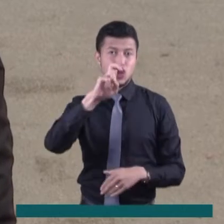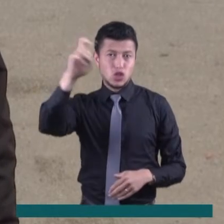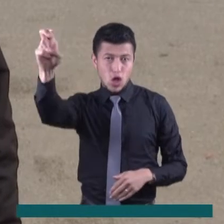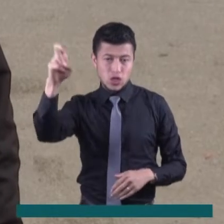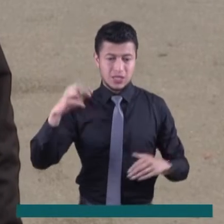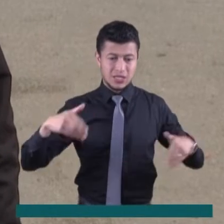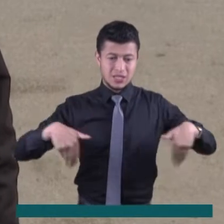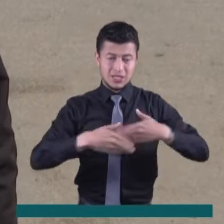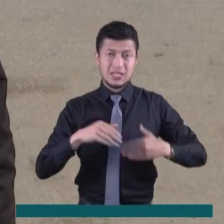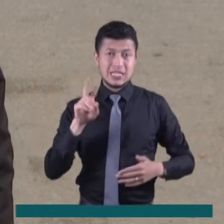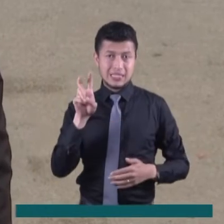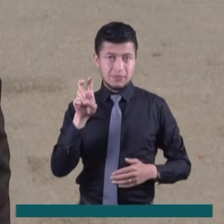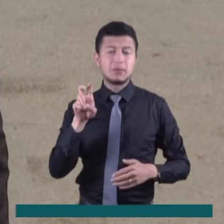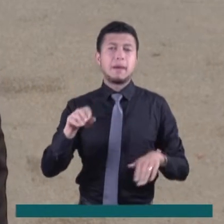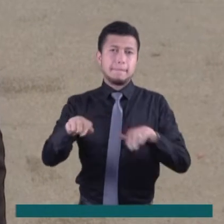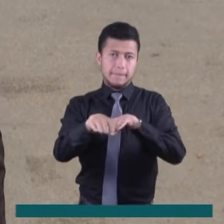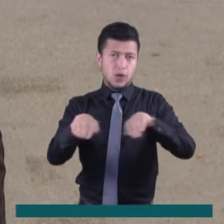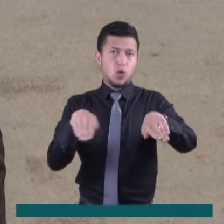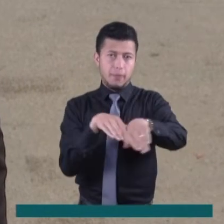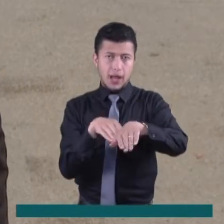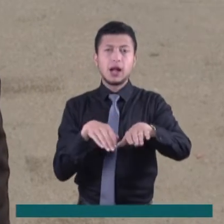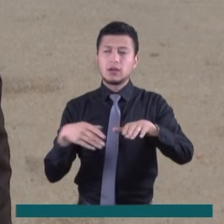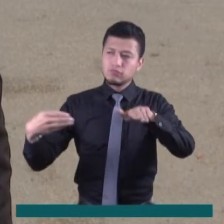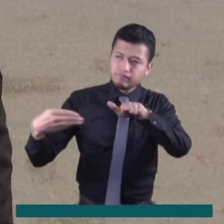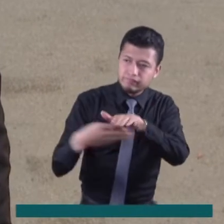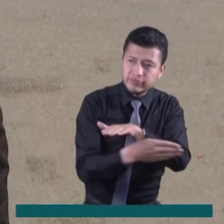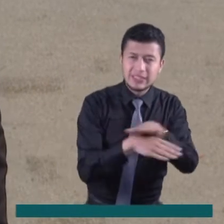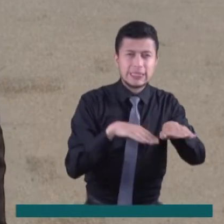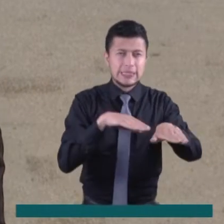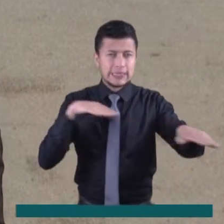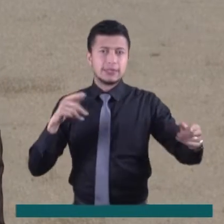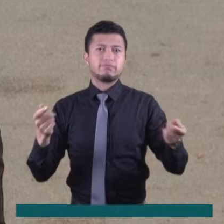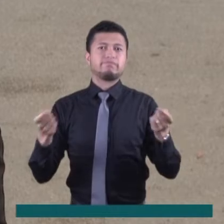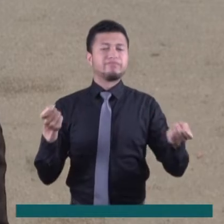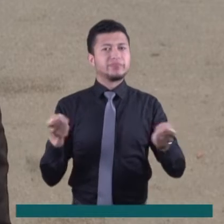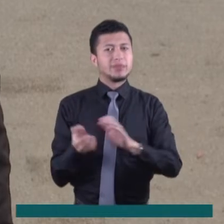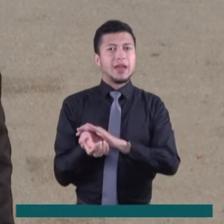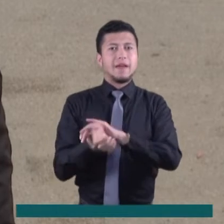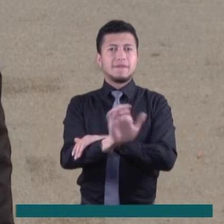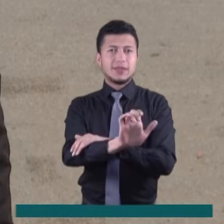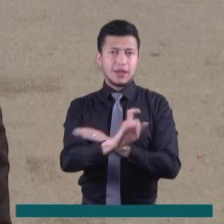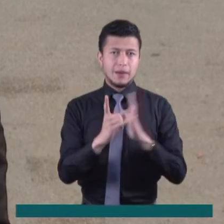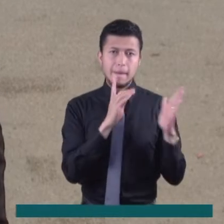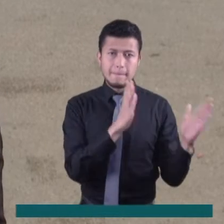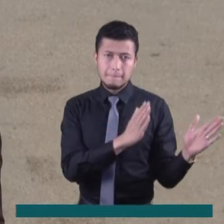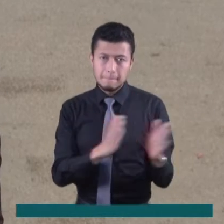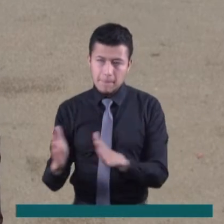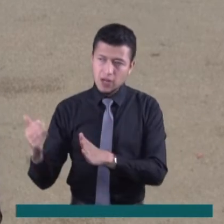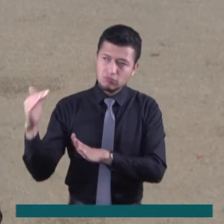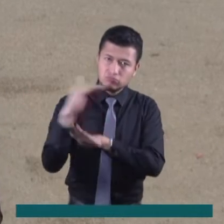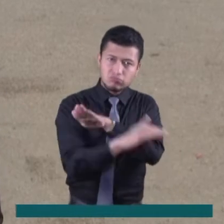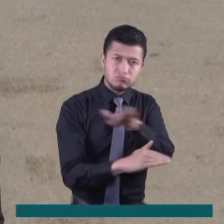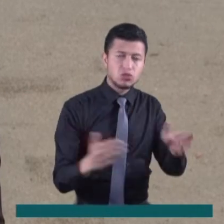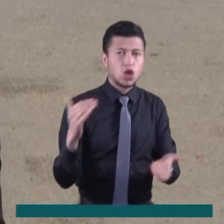Norte y la carrera séptima habrá pico y placa regional para evitar congestiones vehiculares